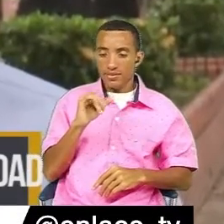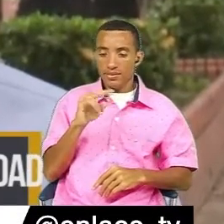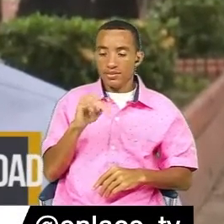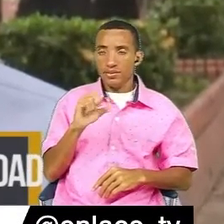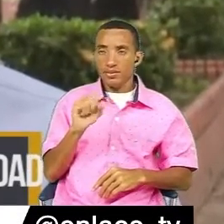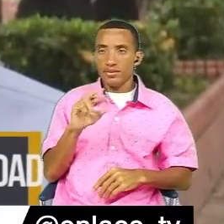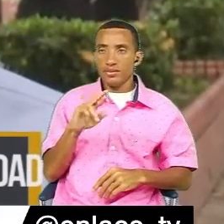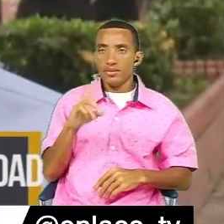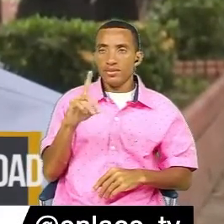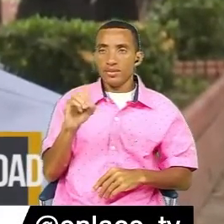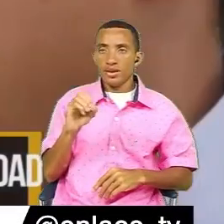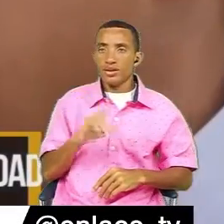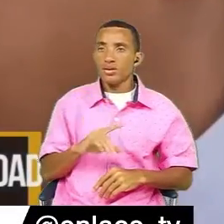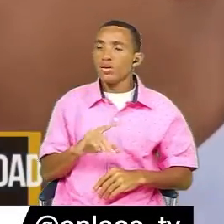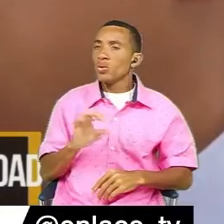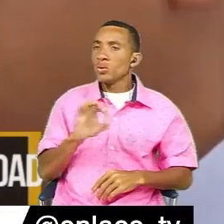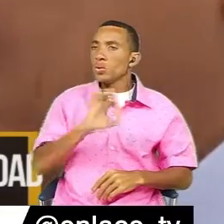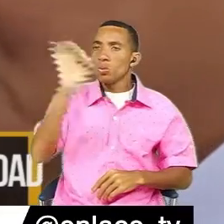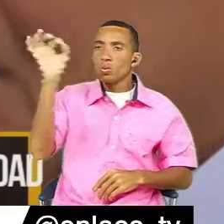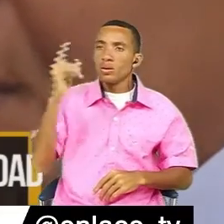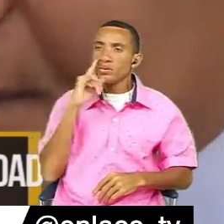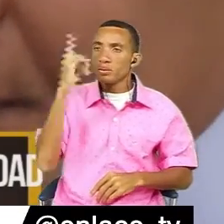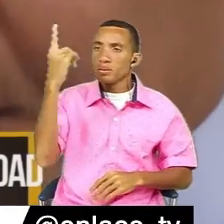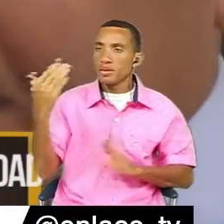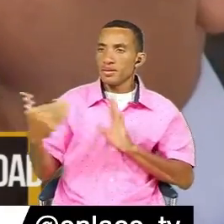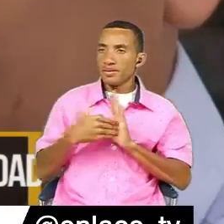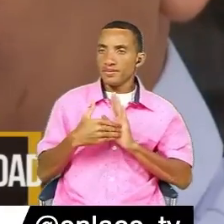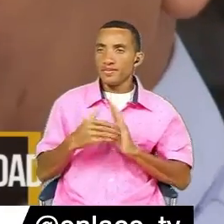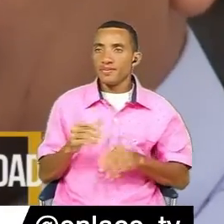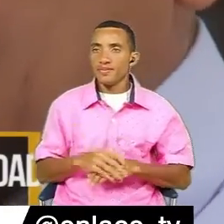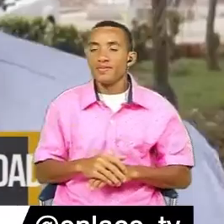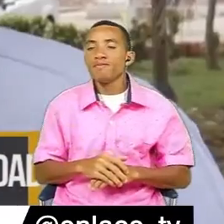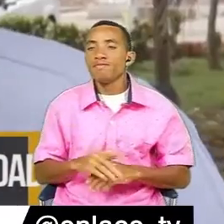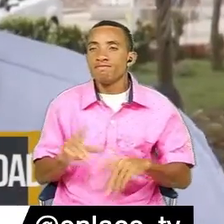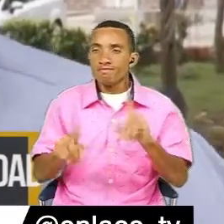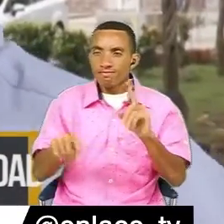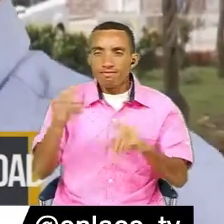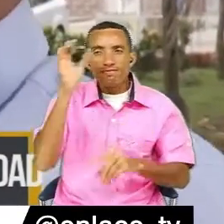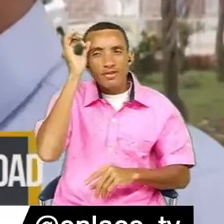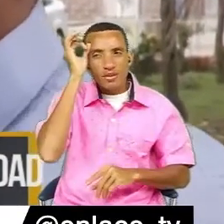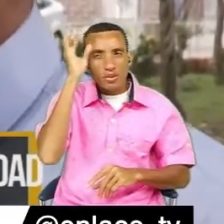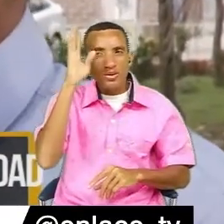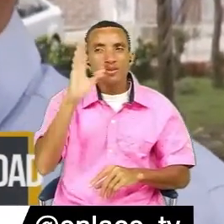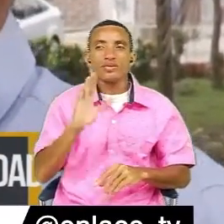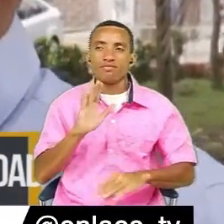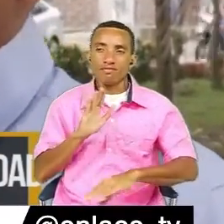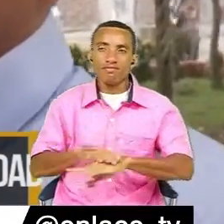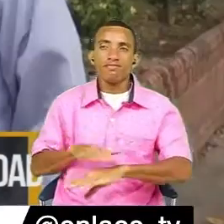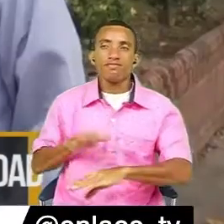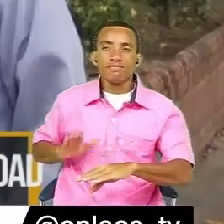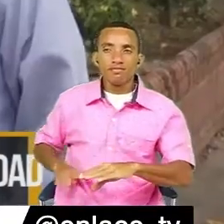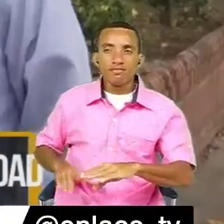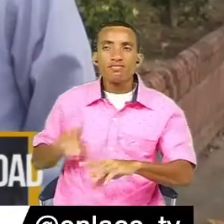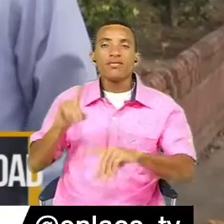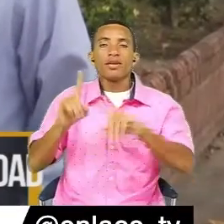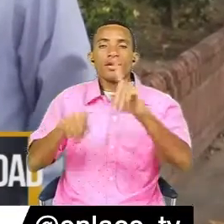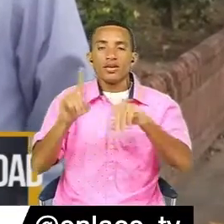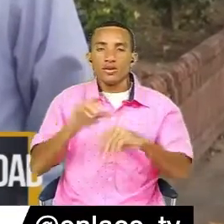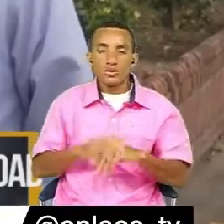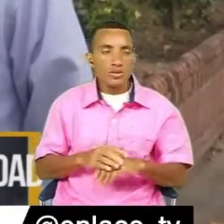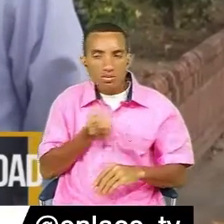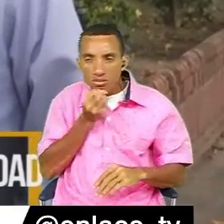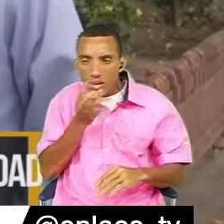edad que tengo, nunca he recibido una amenaza. El líder asegura que estas amenazas pueden ser consecuencia de denuncias que han presentado en los últimos días sobre